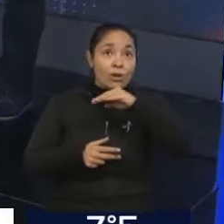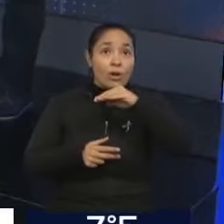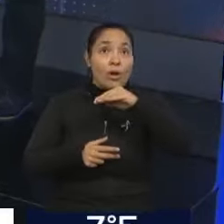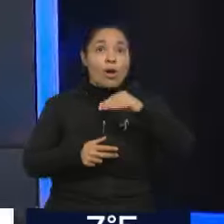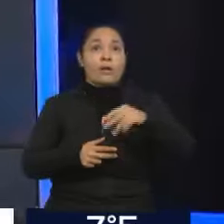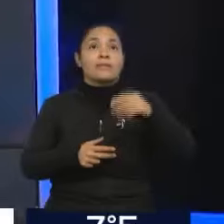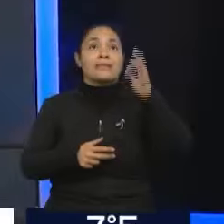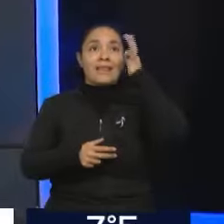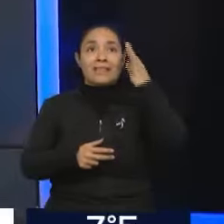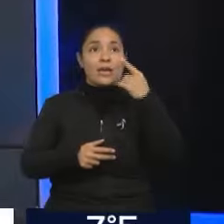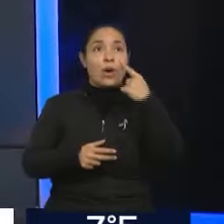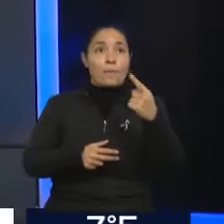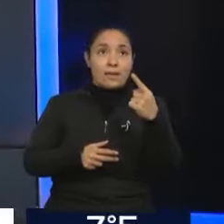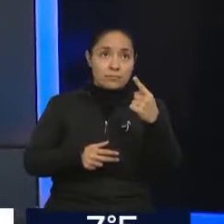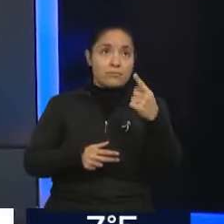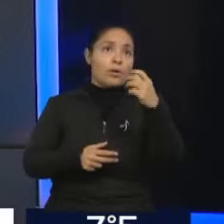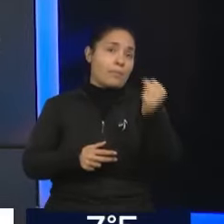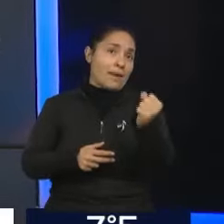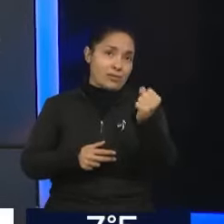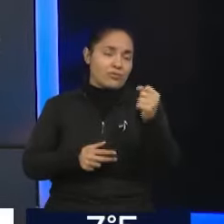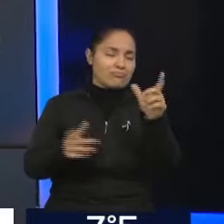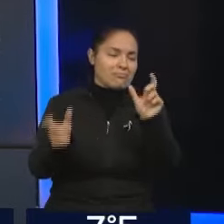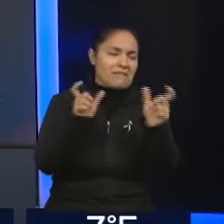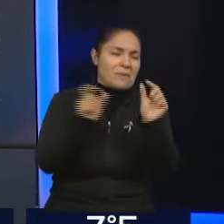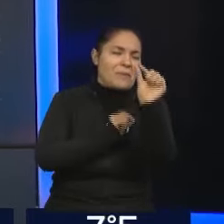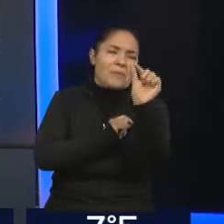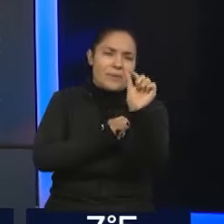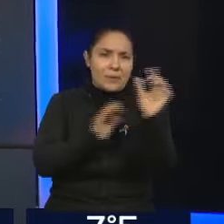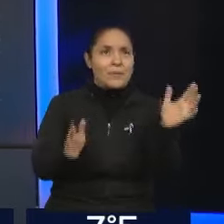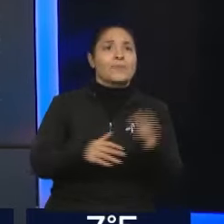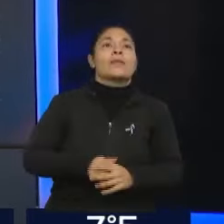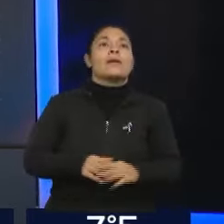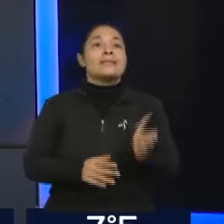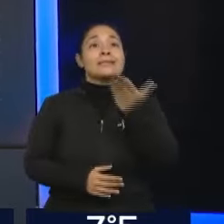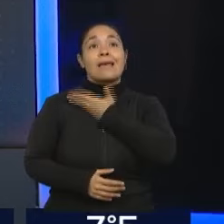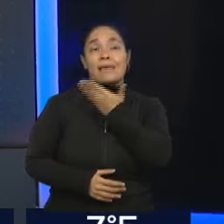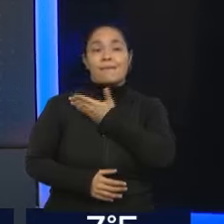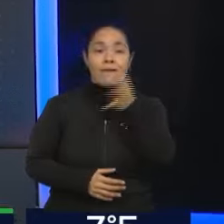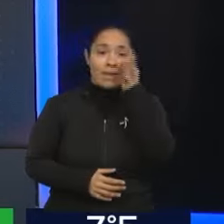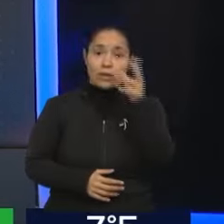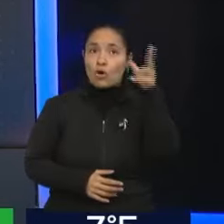35.851. No hay diferencia. Pegadito. Sí, estas son todas facturas promedio, estamos hablando, ¿no? Y Santa Fe con